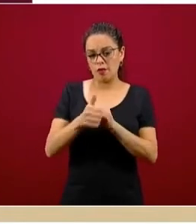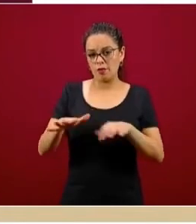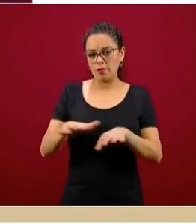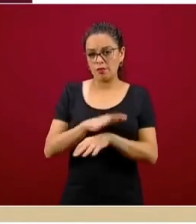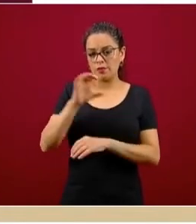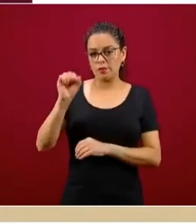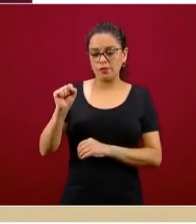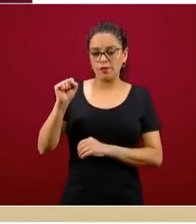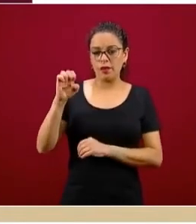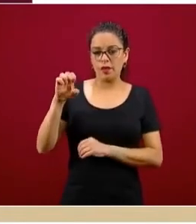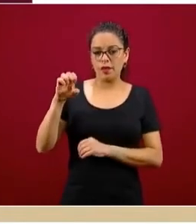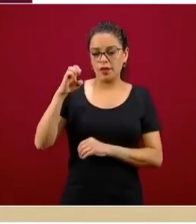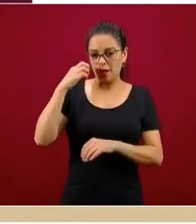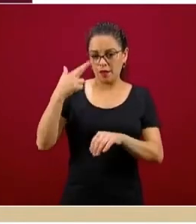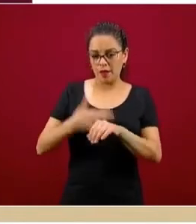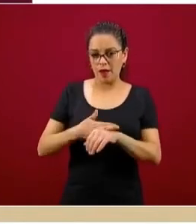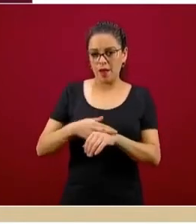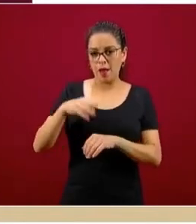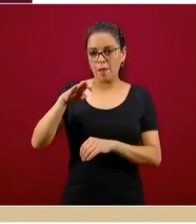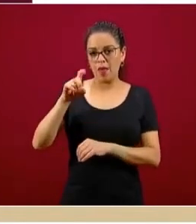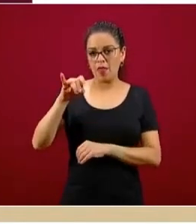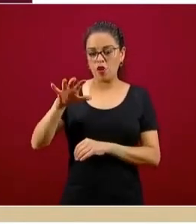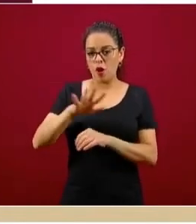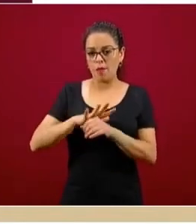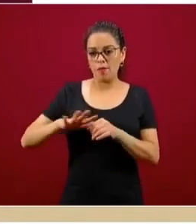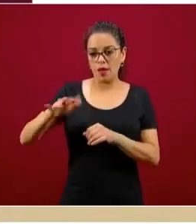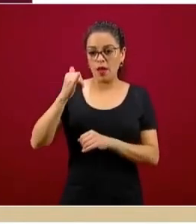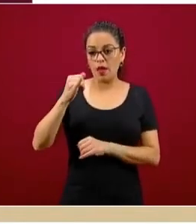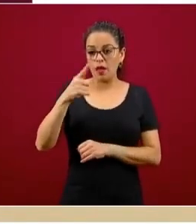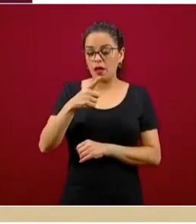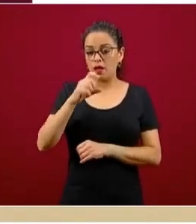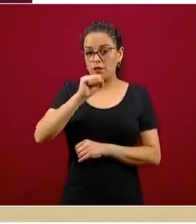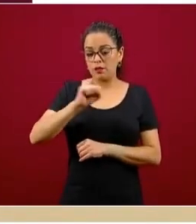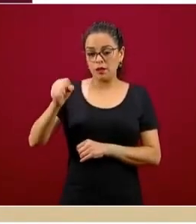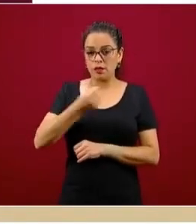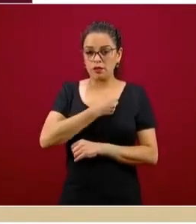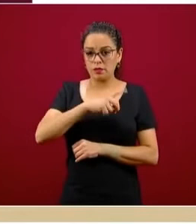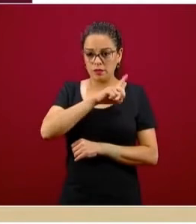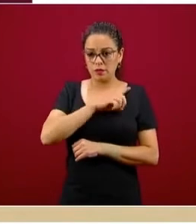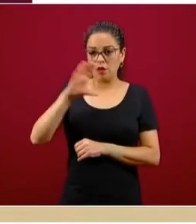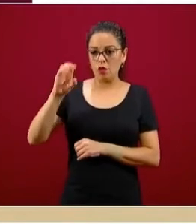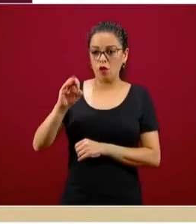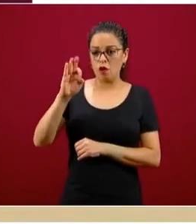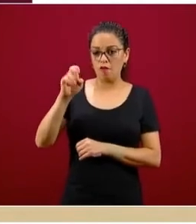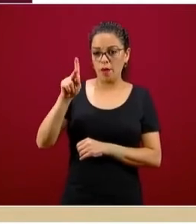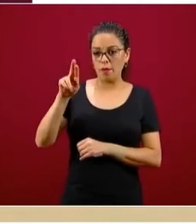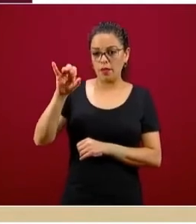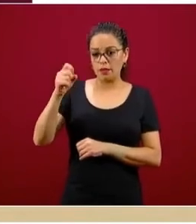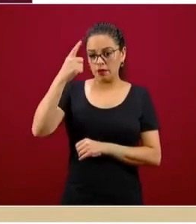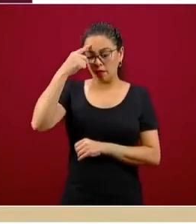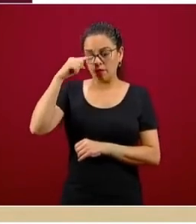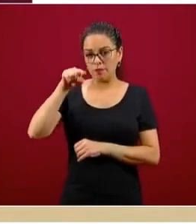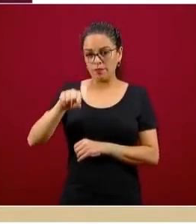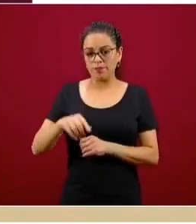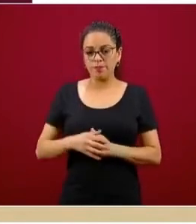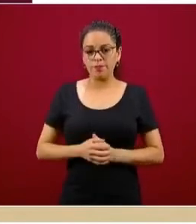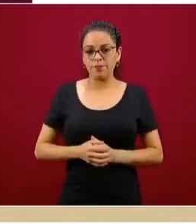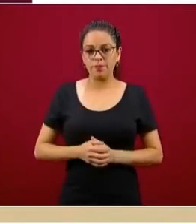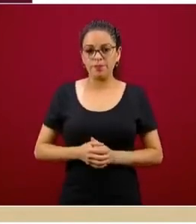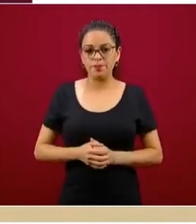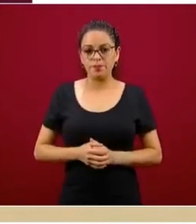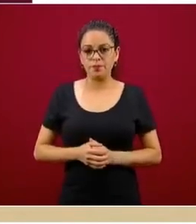Recursos Naturales, y la Secretaría de Salud, específicamente COFEPRIS, la Comisión Federal para la Protección contra